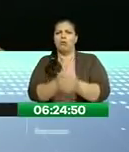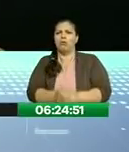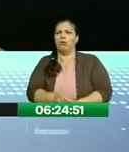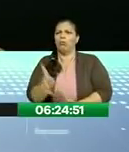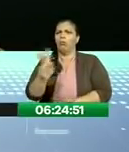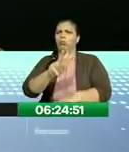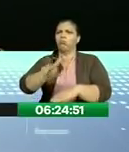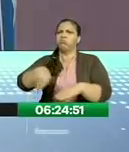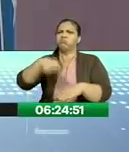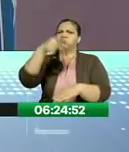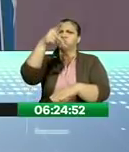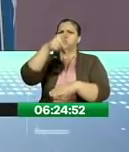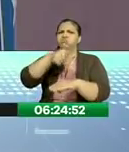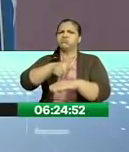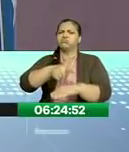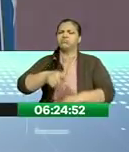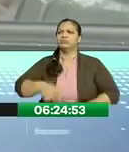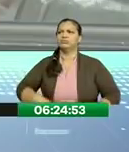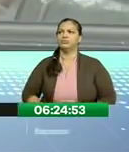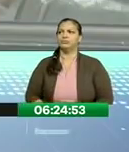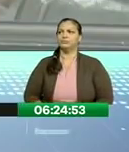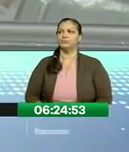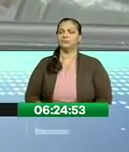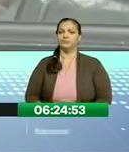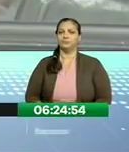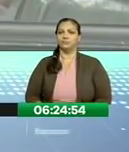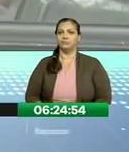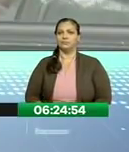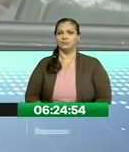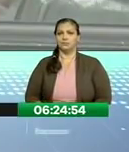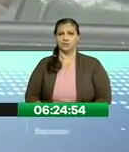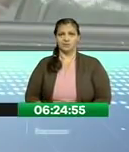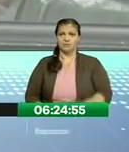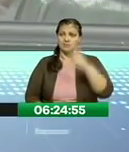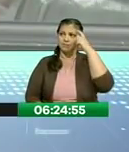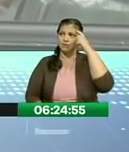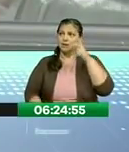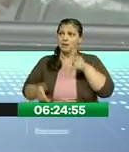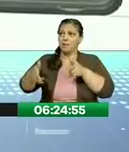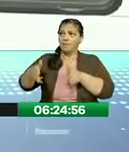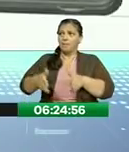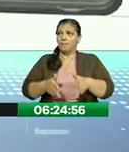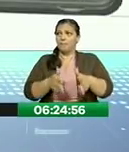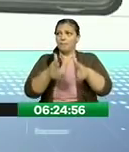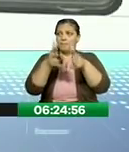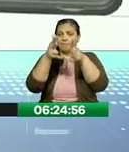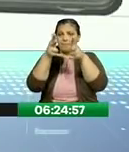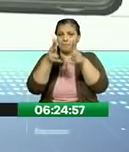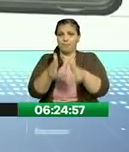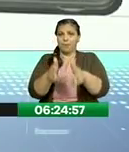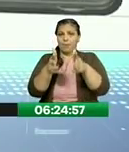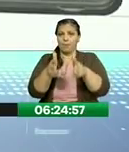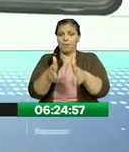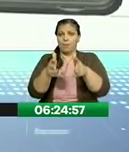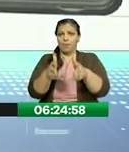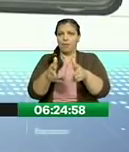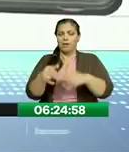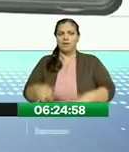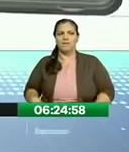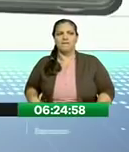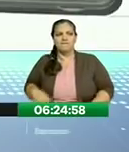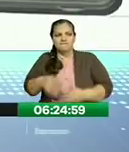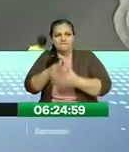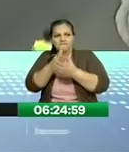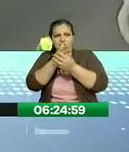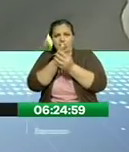mira. Pa. Mira eso, ¿no? Mira eso. Imagina, sostener un arma con esa frialdad, con esa certeza y con esa dirección